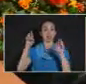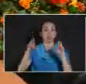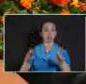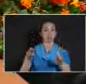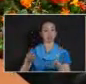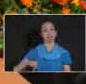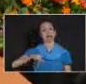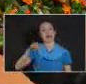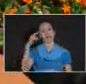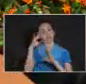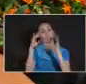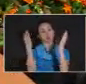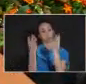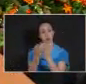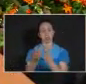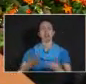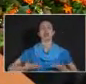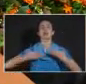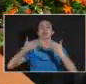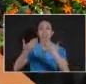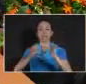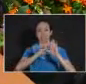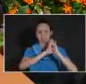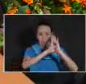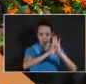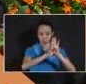¿Le puedo poner ejemplos?